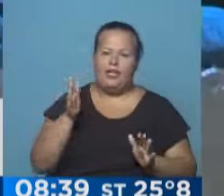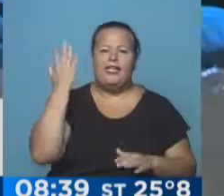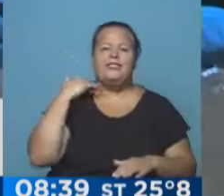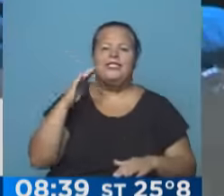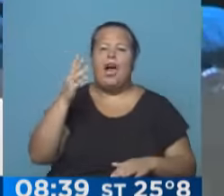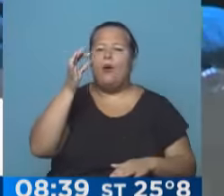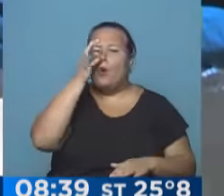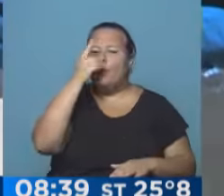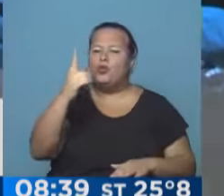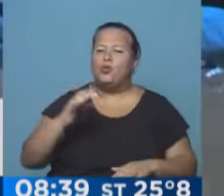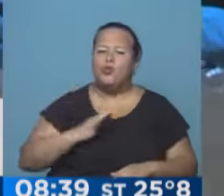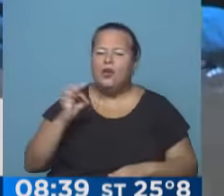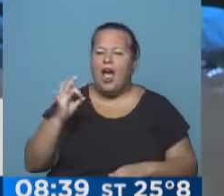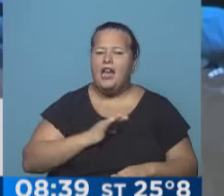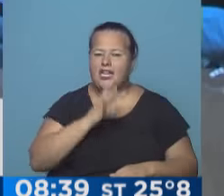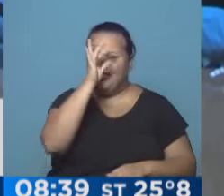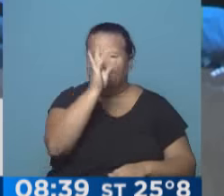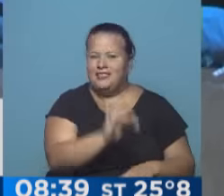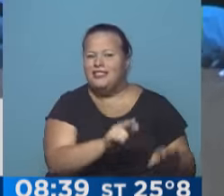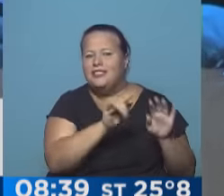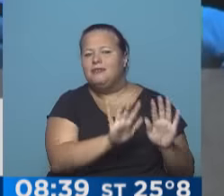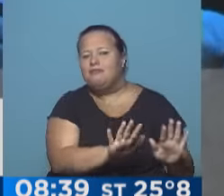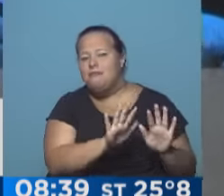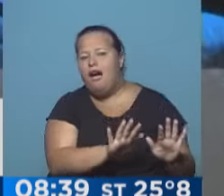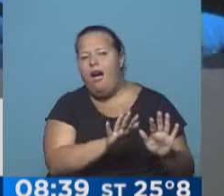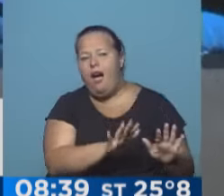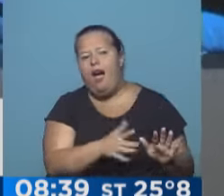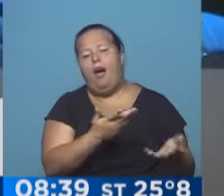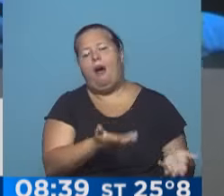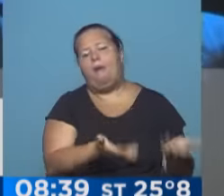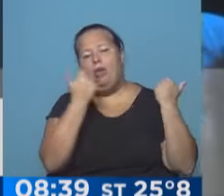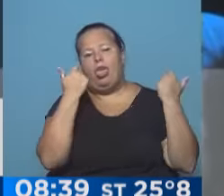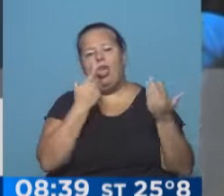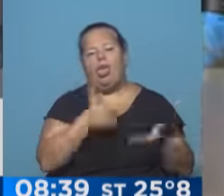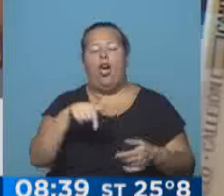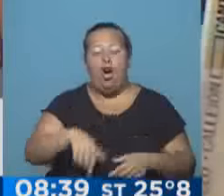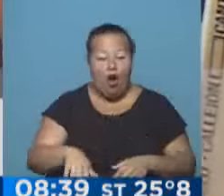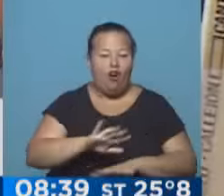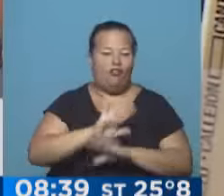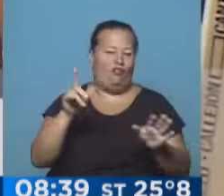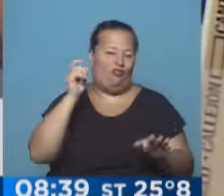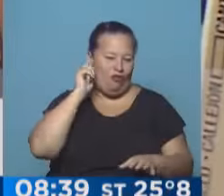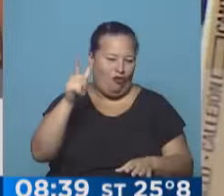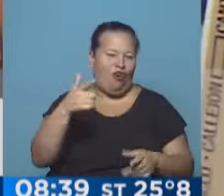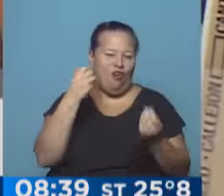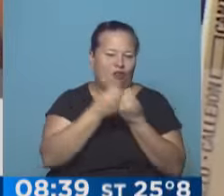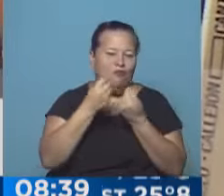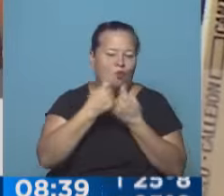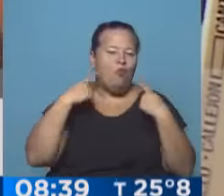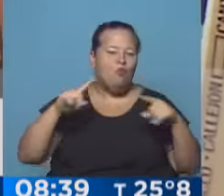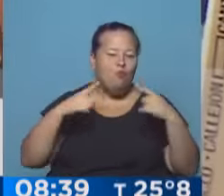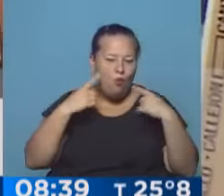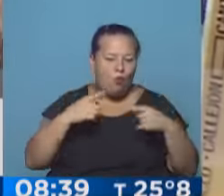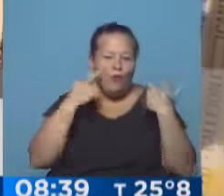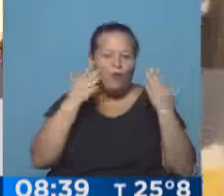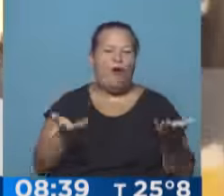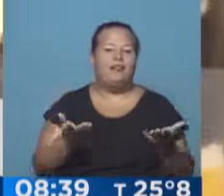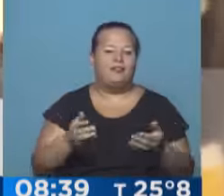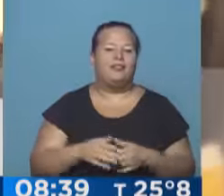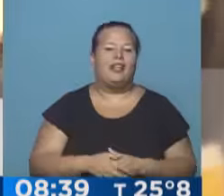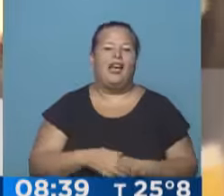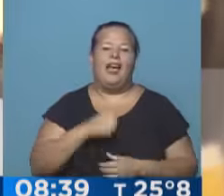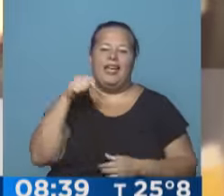durante 21 años ahí esperando que pueda ver a la luz, y hoy de hecho vamos a ver a muchísimos músicos que